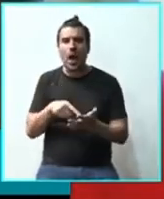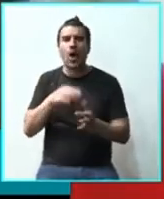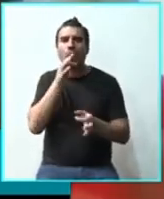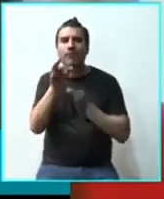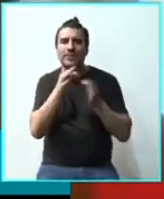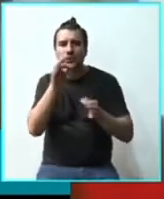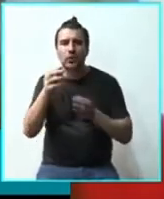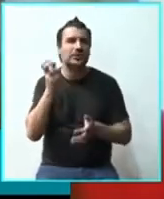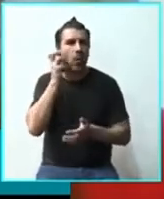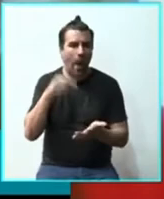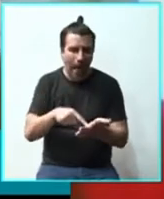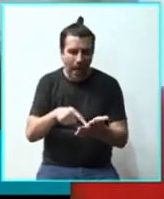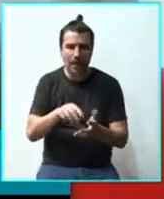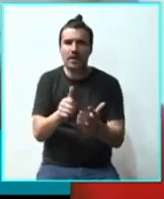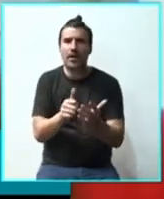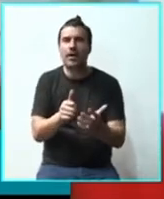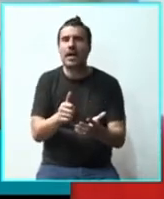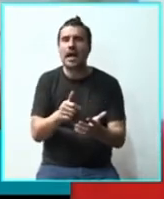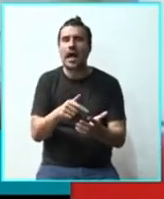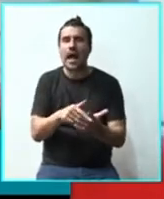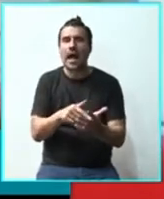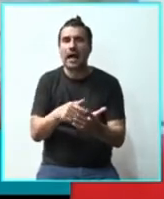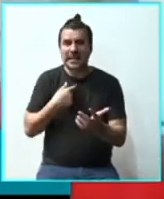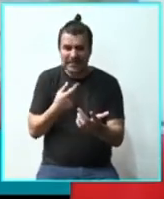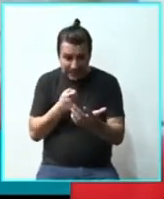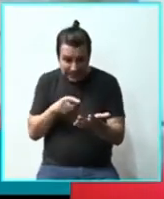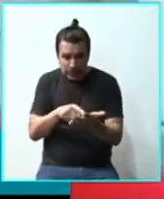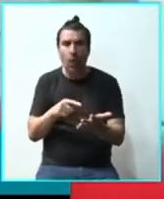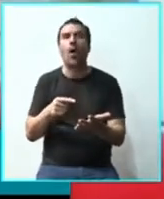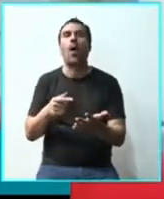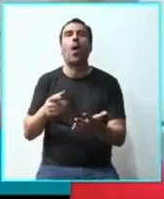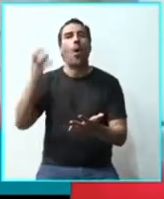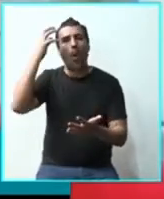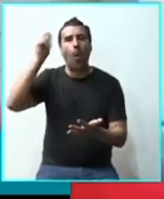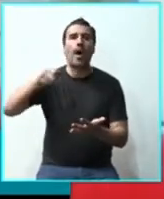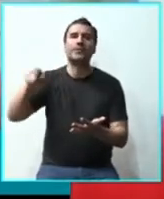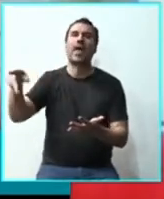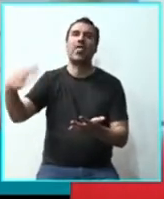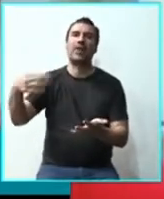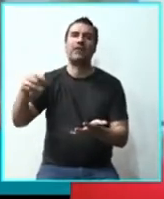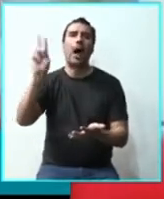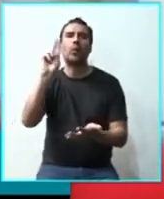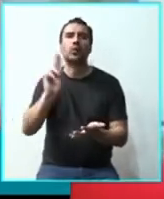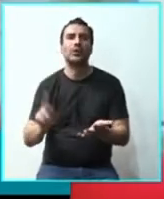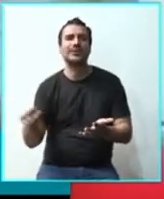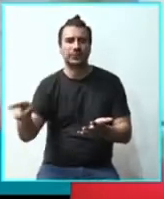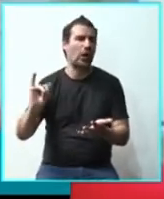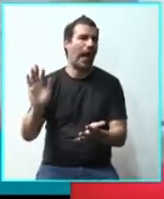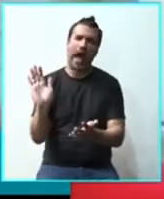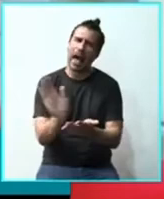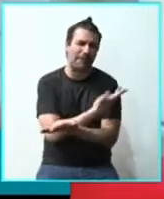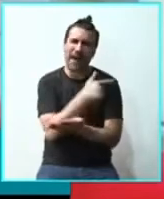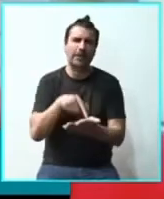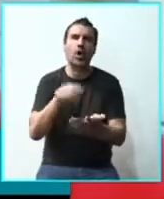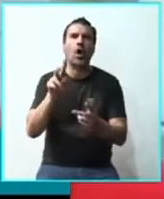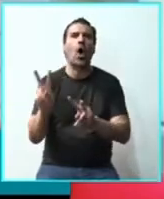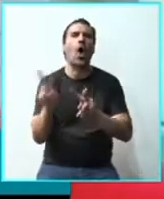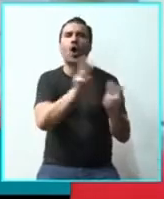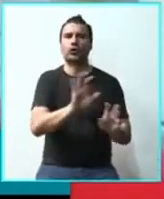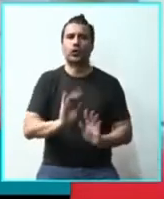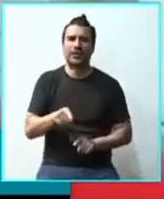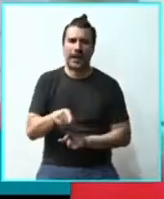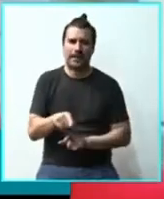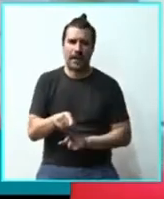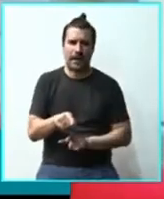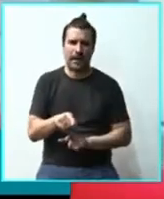las libertades no son absolutas y uno tiene que medir cuál es el punto exacto en el cual está dispuesto a poner